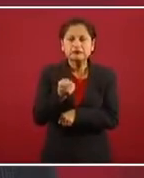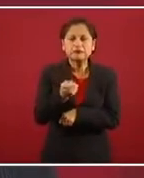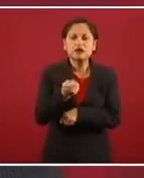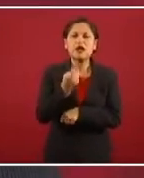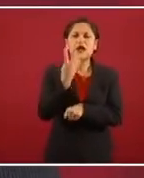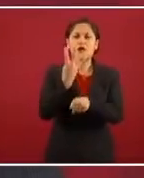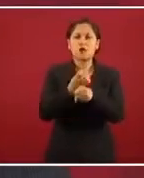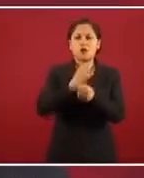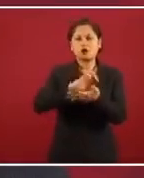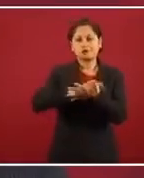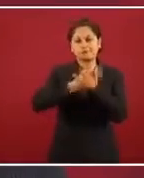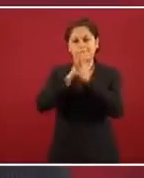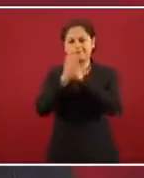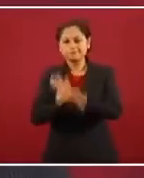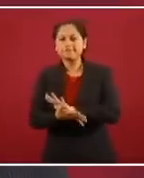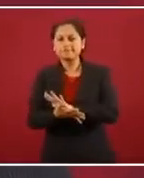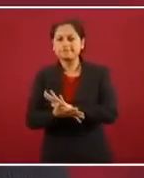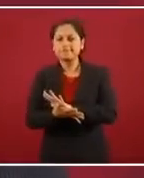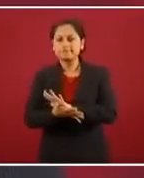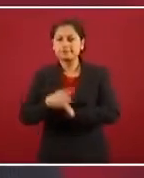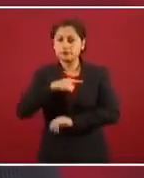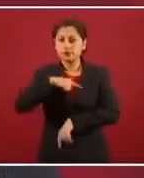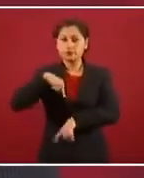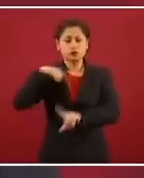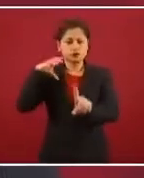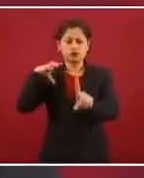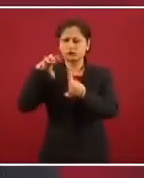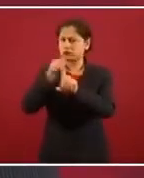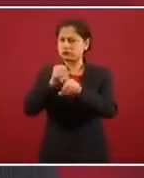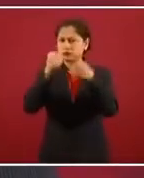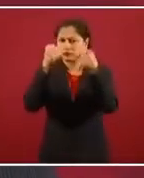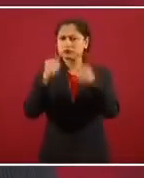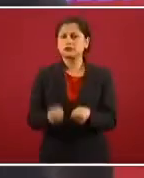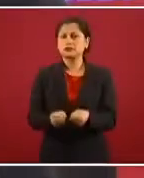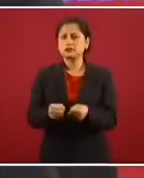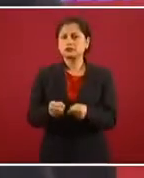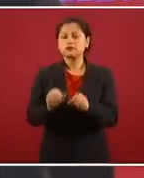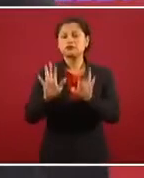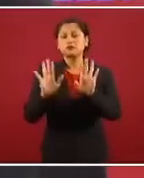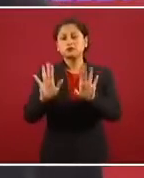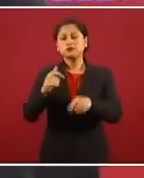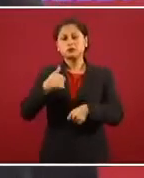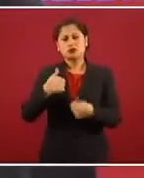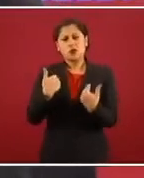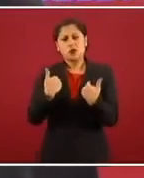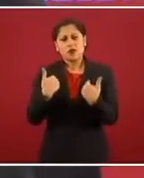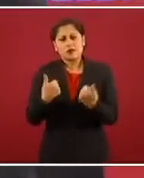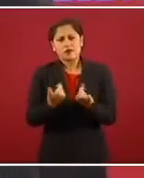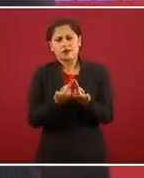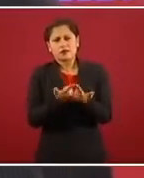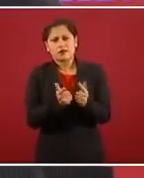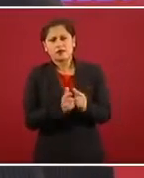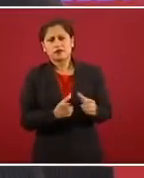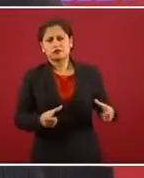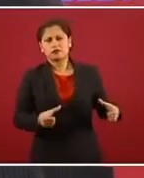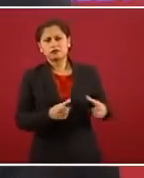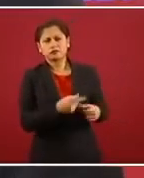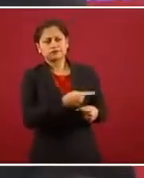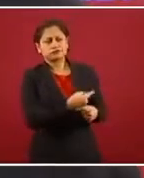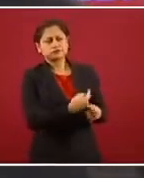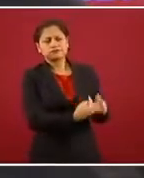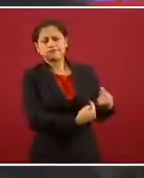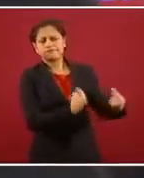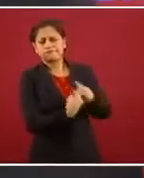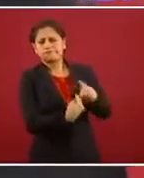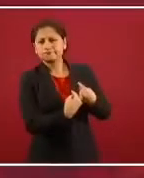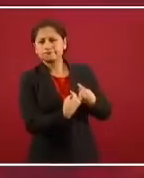Por eso entiendo es la desesperación de nuestros adversarios. No es